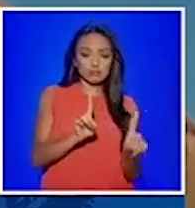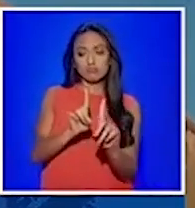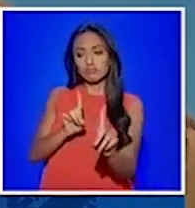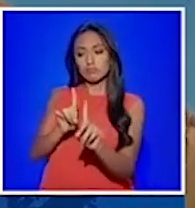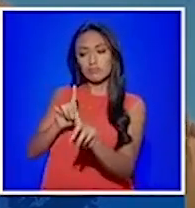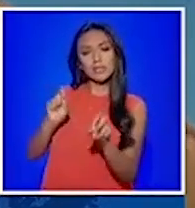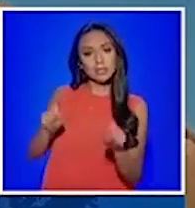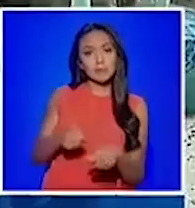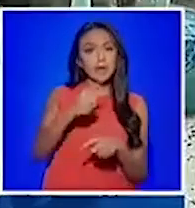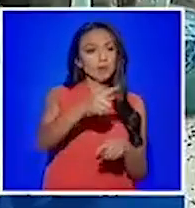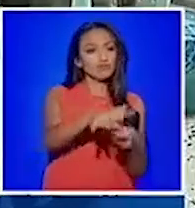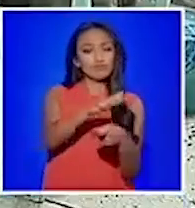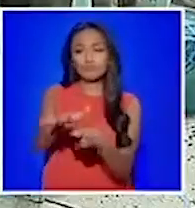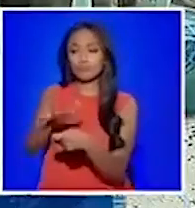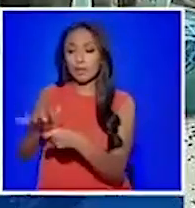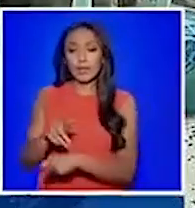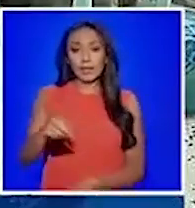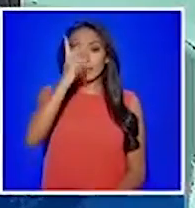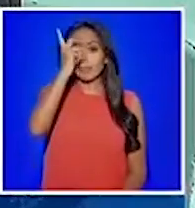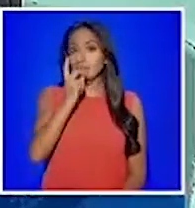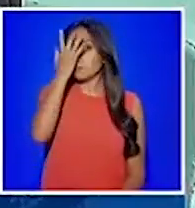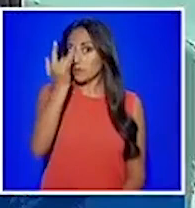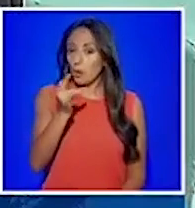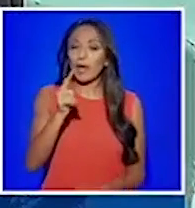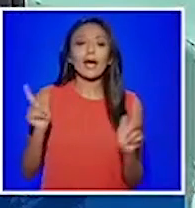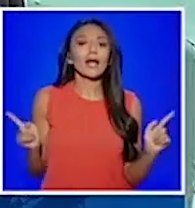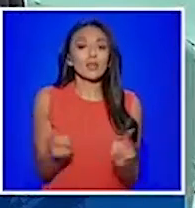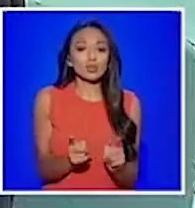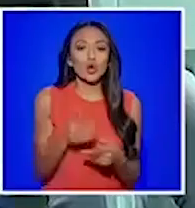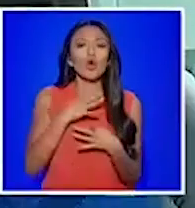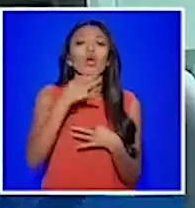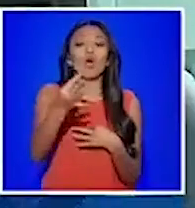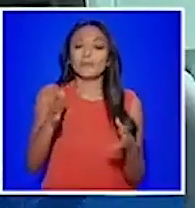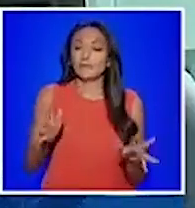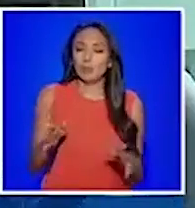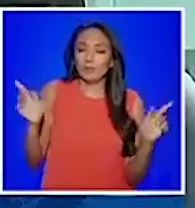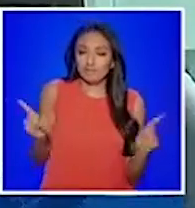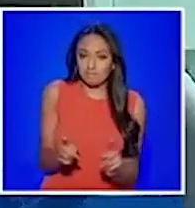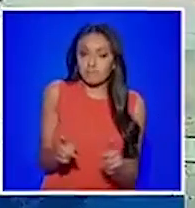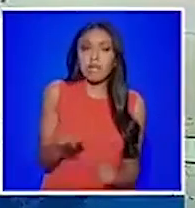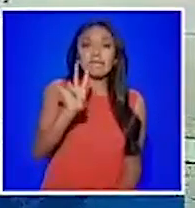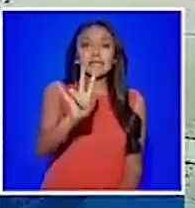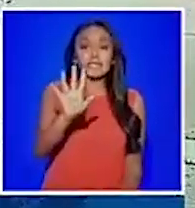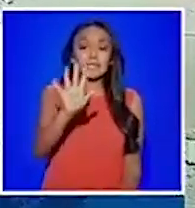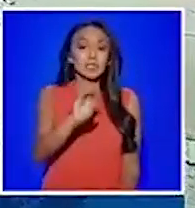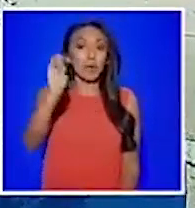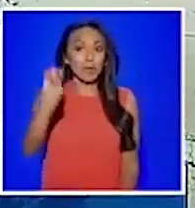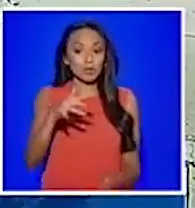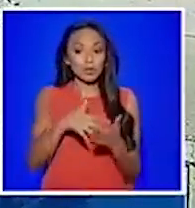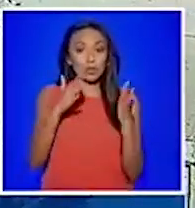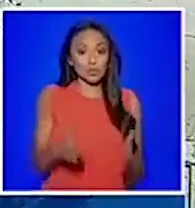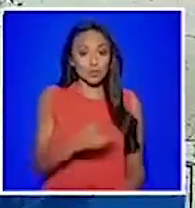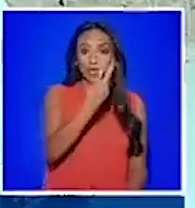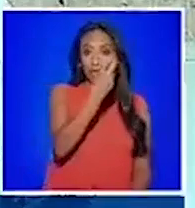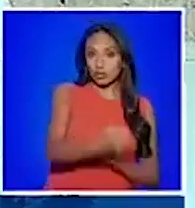con medidas de bioseguridad. La decisión responde a una reducción de casos COVID y porque el 75% de alumnos entre 2 y